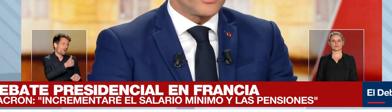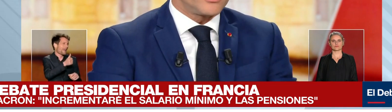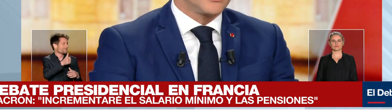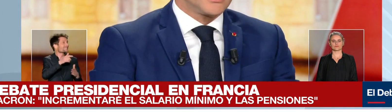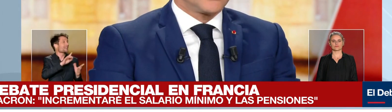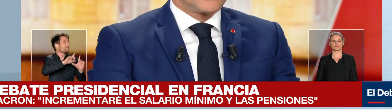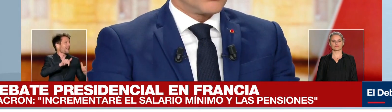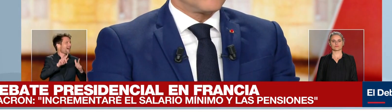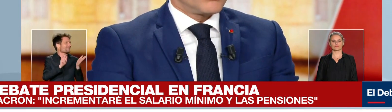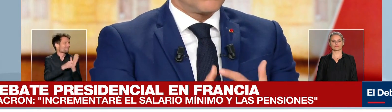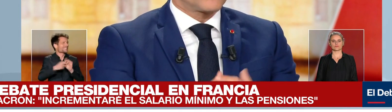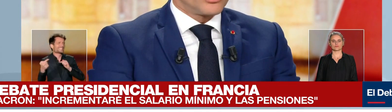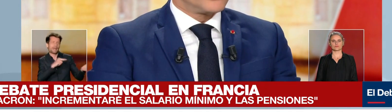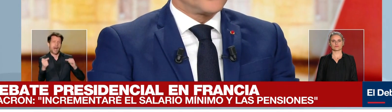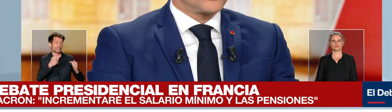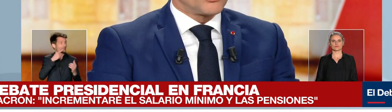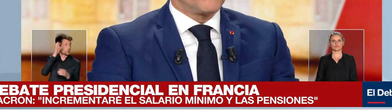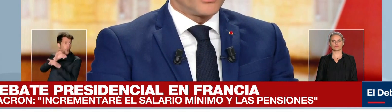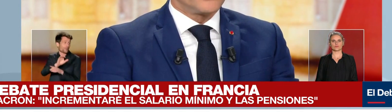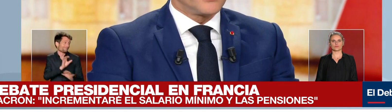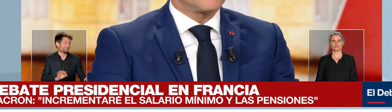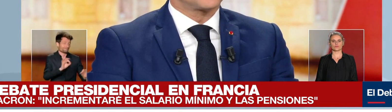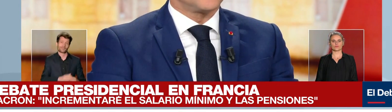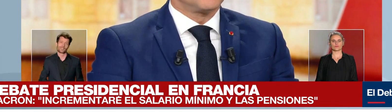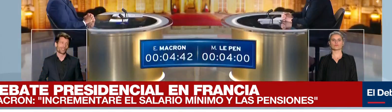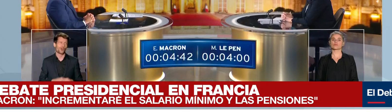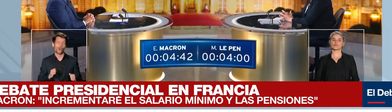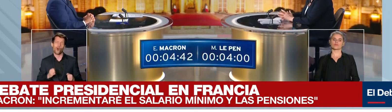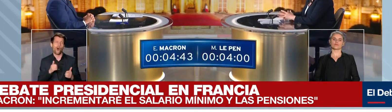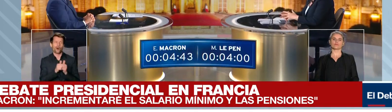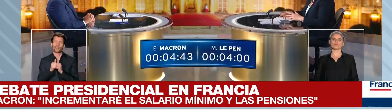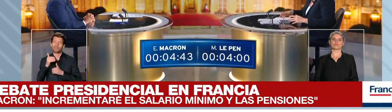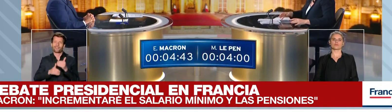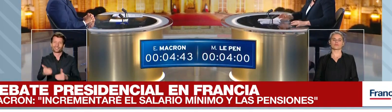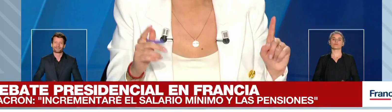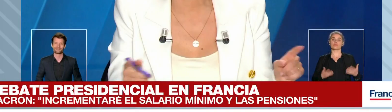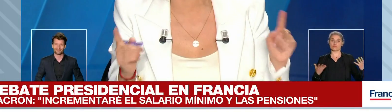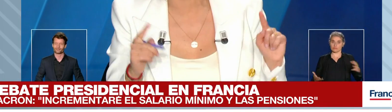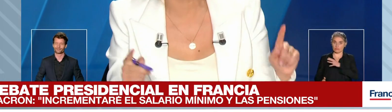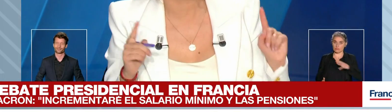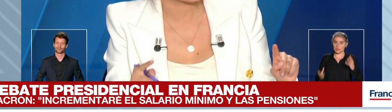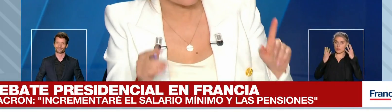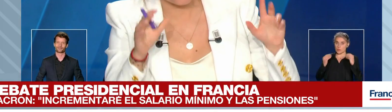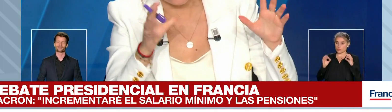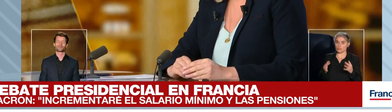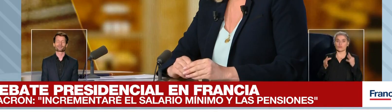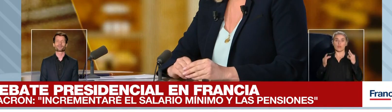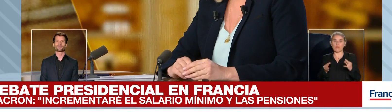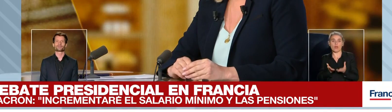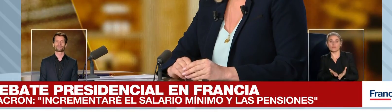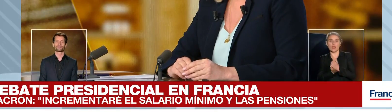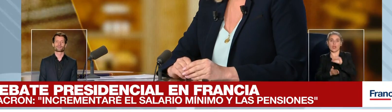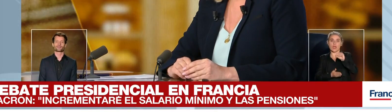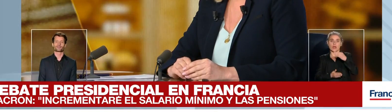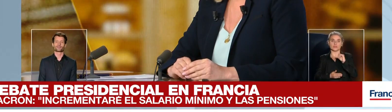debate, entonces tampoco se opuso. Entonces, uno y el otro podemos avanzar. Bueno, Marine Le Pen, queríamos preguntarle